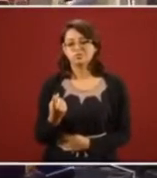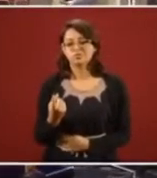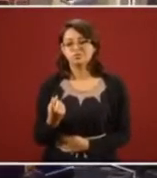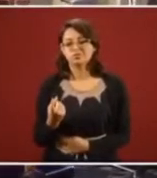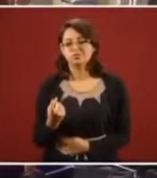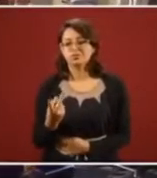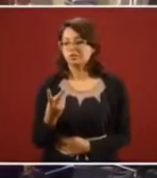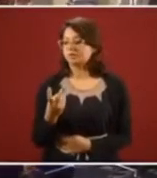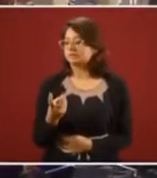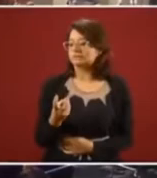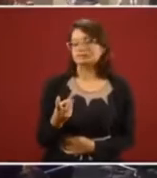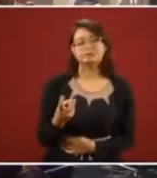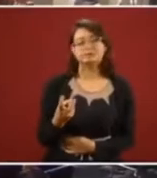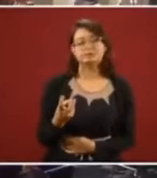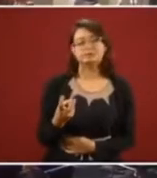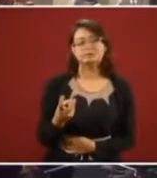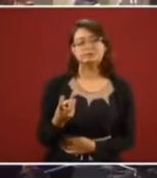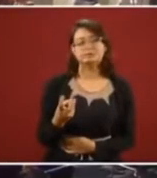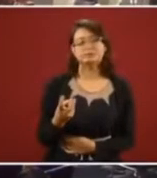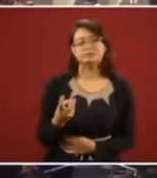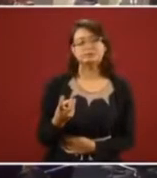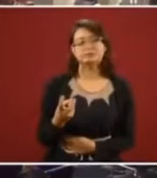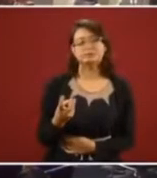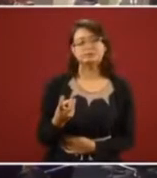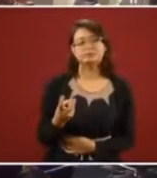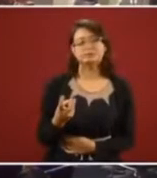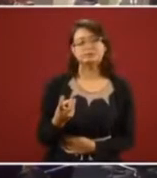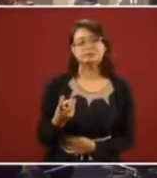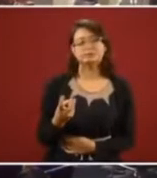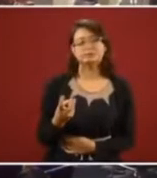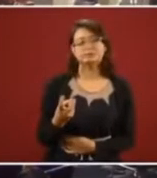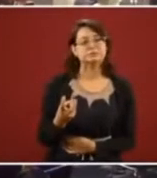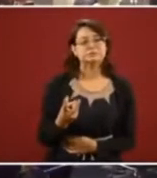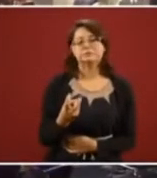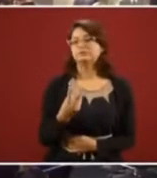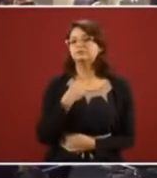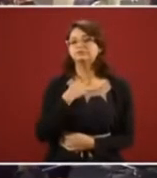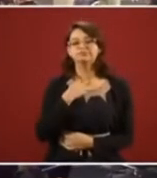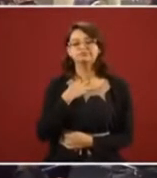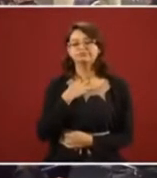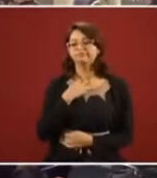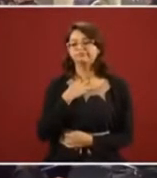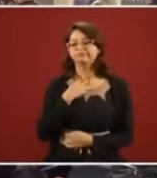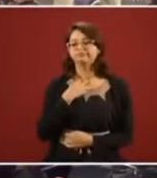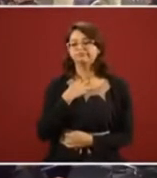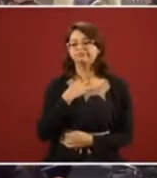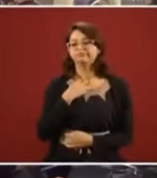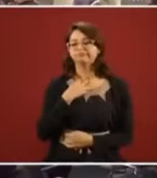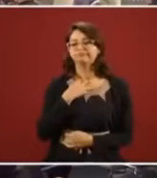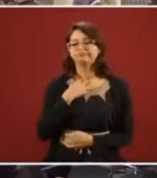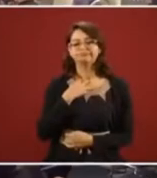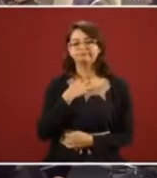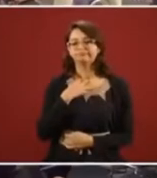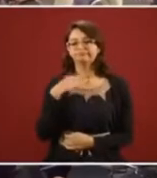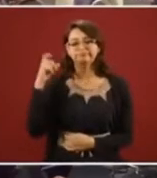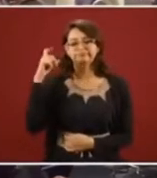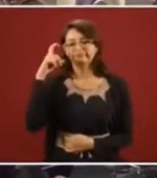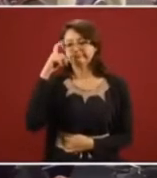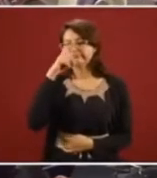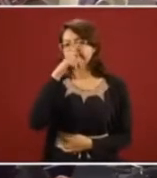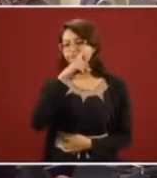a ese precio pregunta cuál es la operación de aprensión